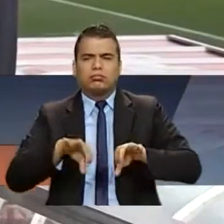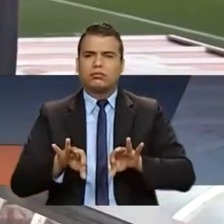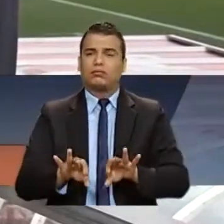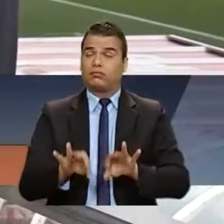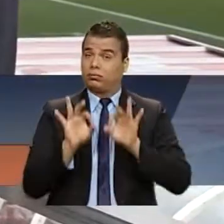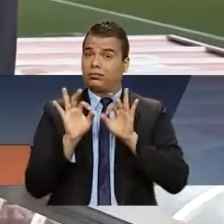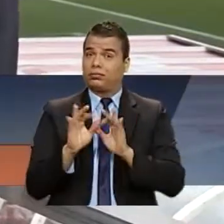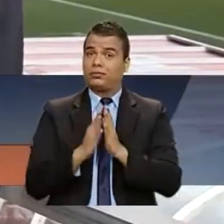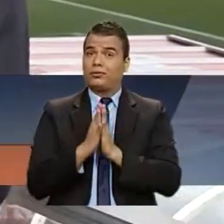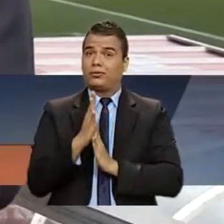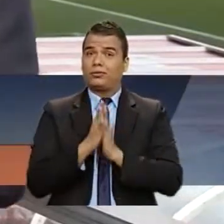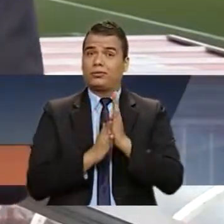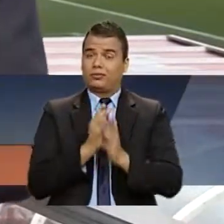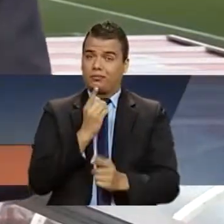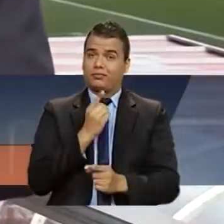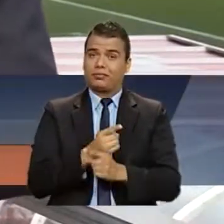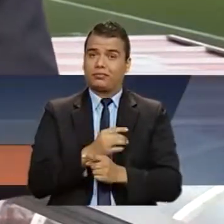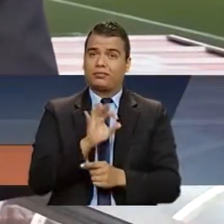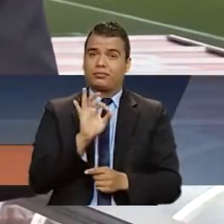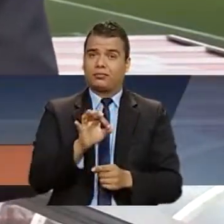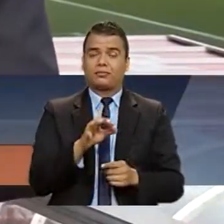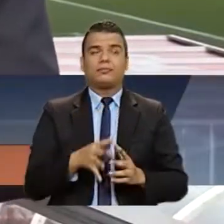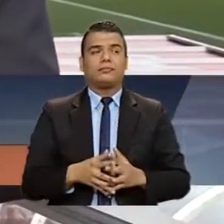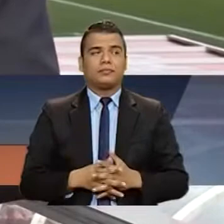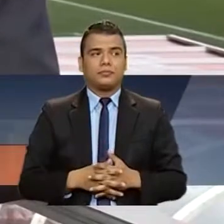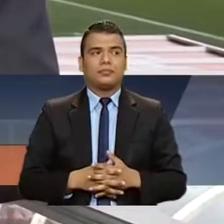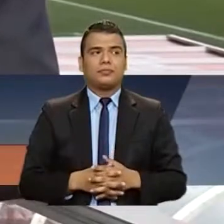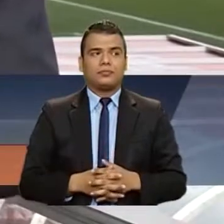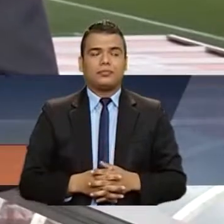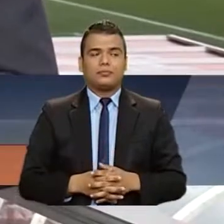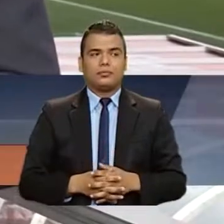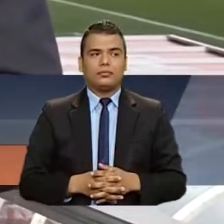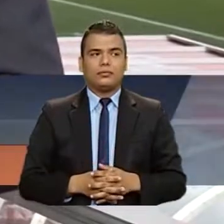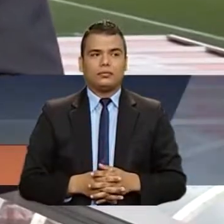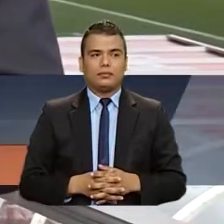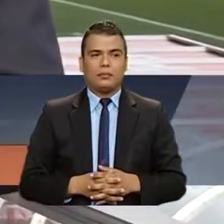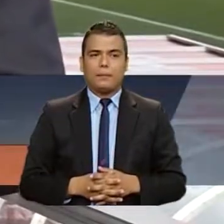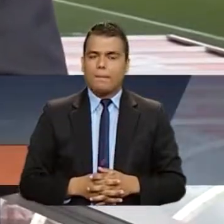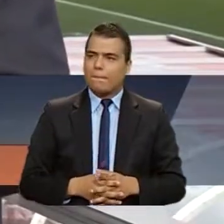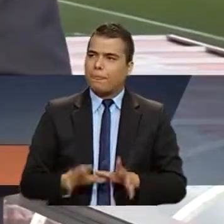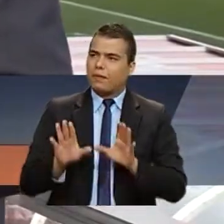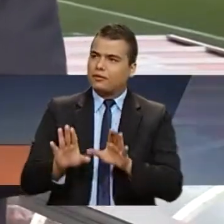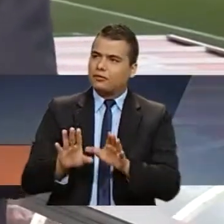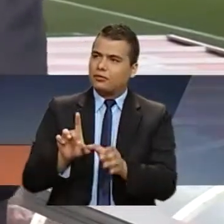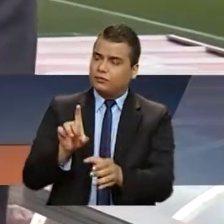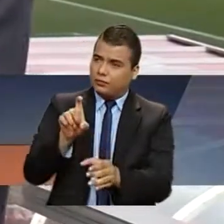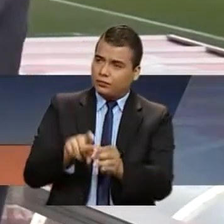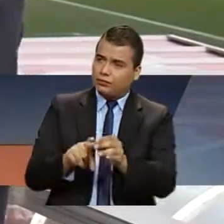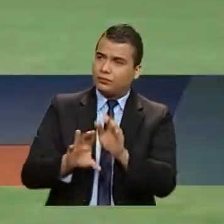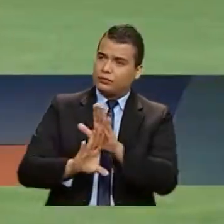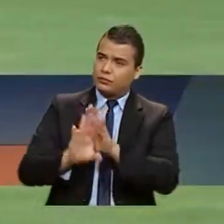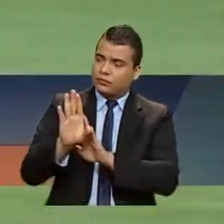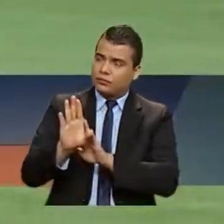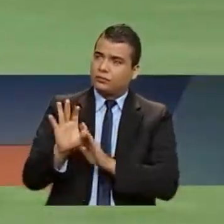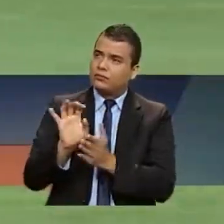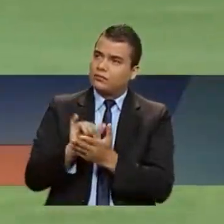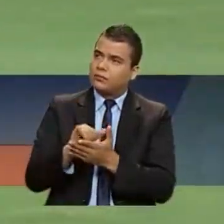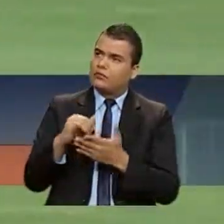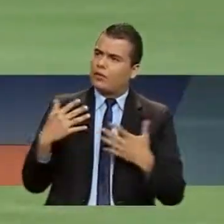nivel bastante alto. Ganaste mucho protagonismo en España, en Europa, con el ascenso de un Girona que te tiene como un jugador fundamental y